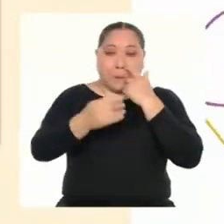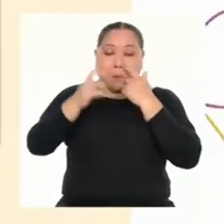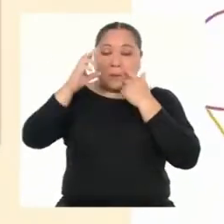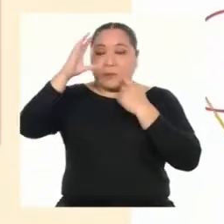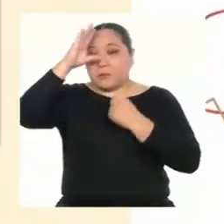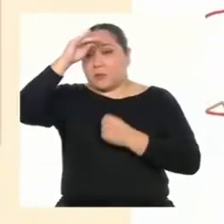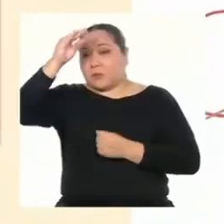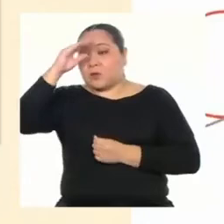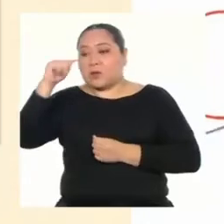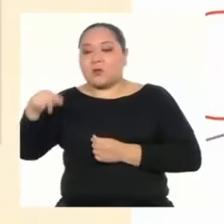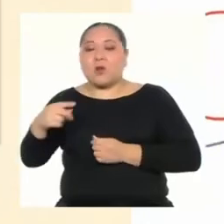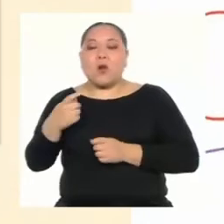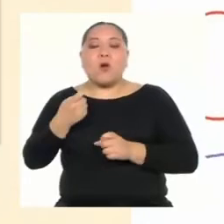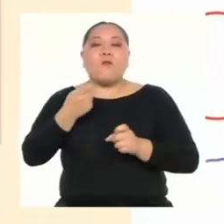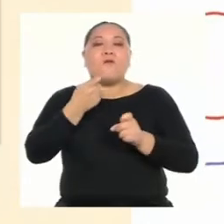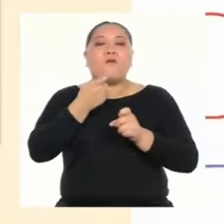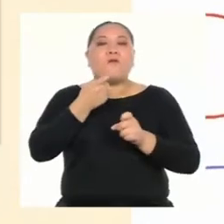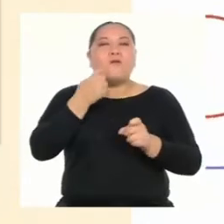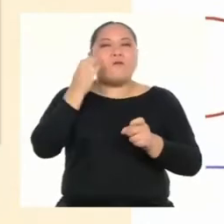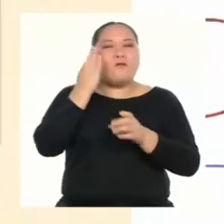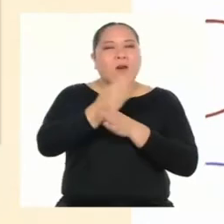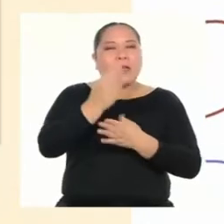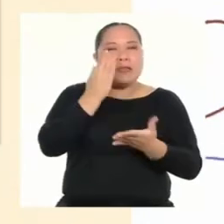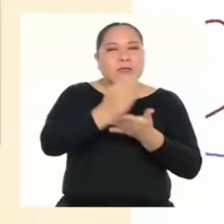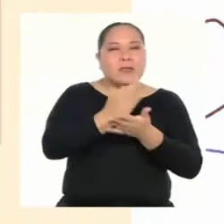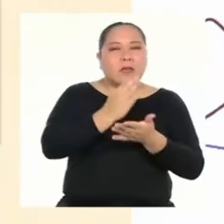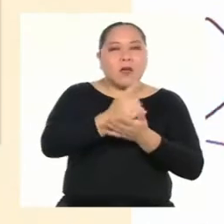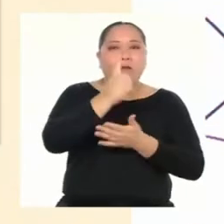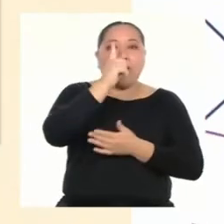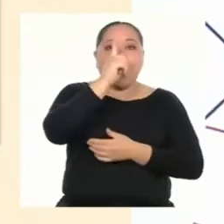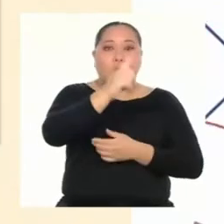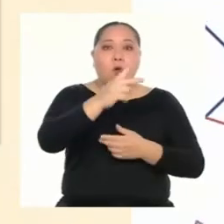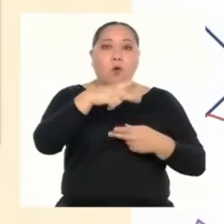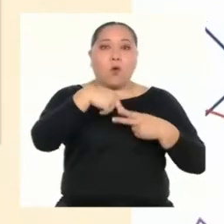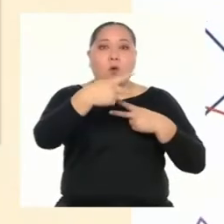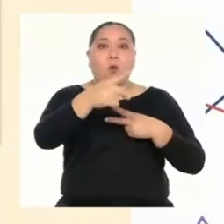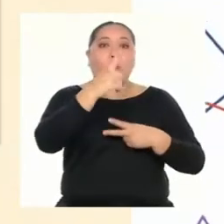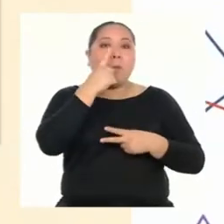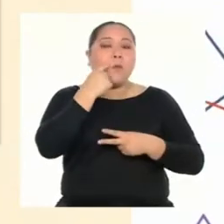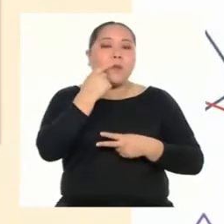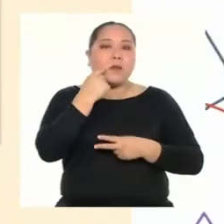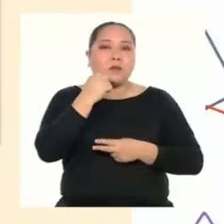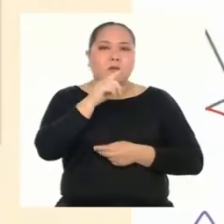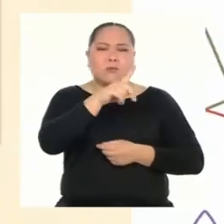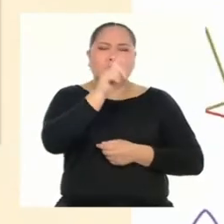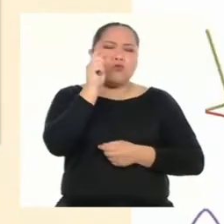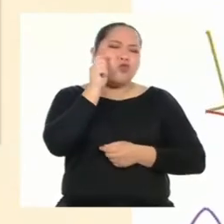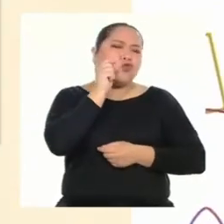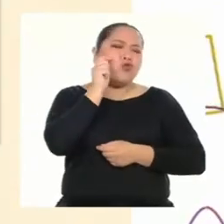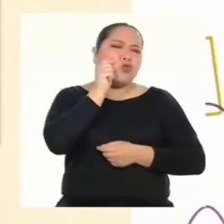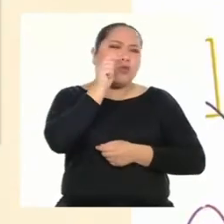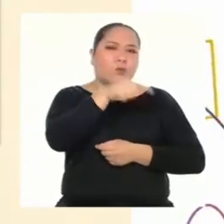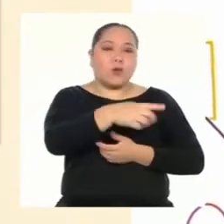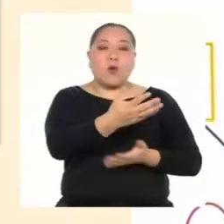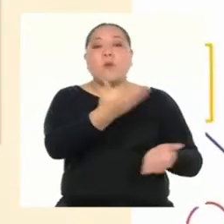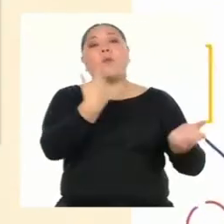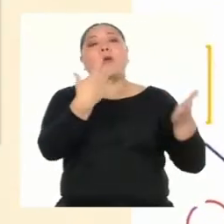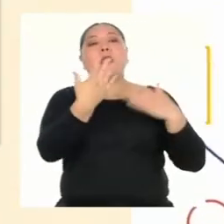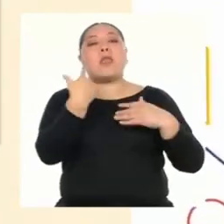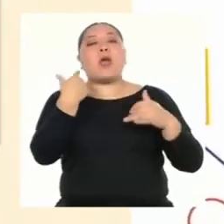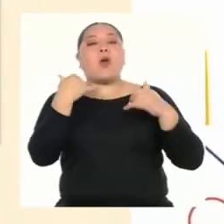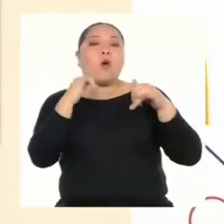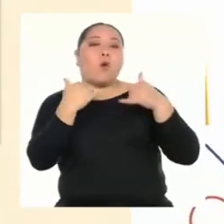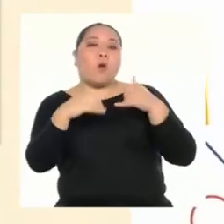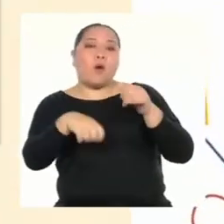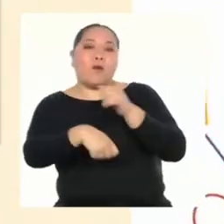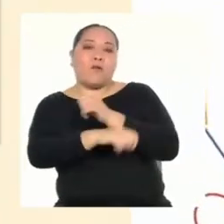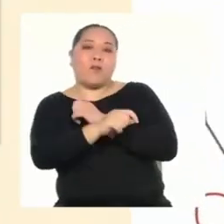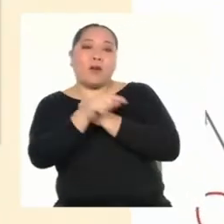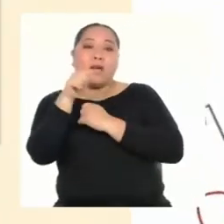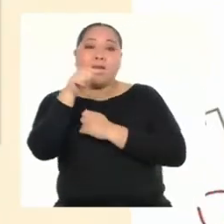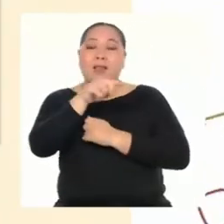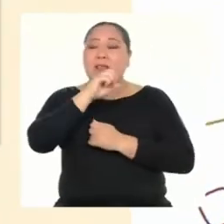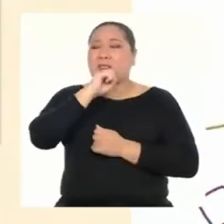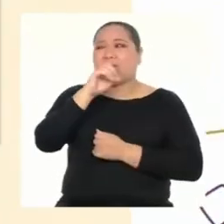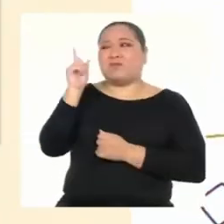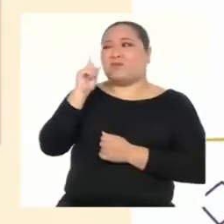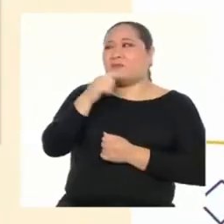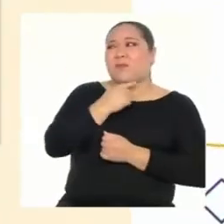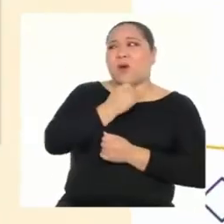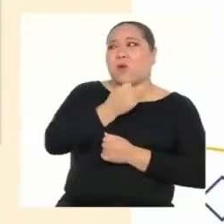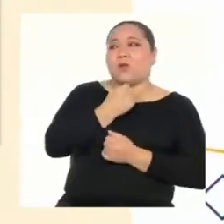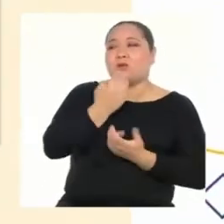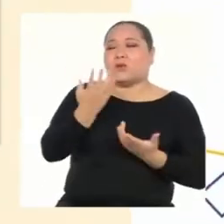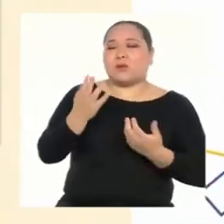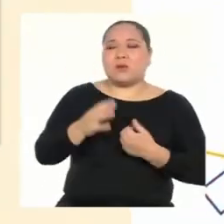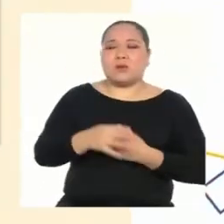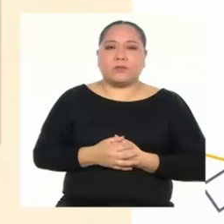mis vecinos, un chico muy tímido. Todo comenzó porque una vez lo invitaron a jugar fútbol y él les comentó que no